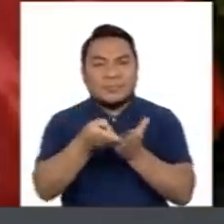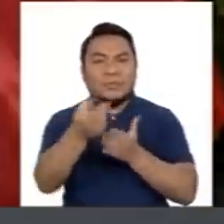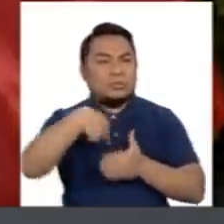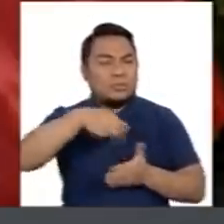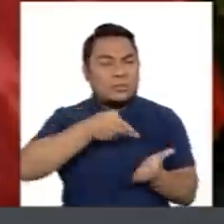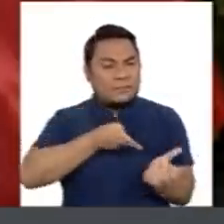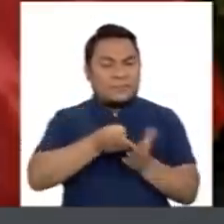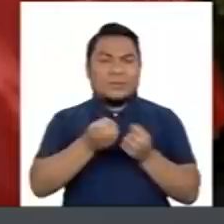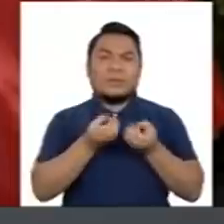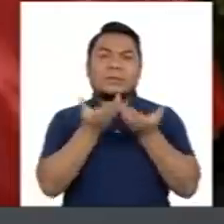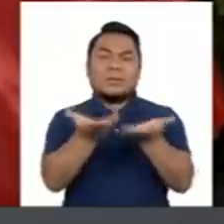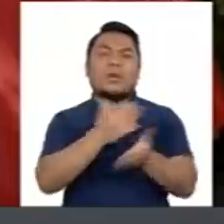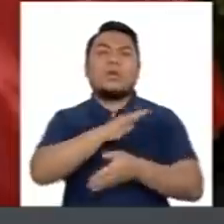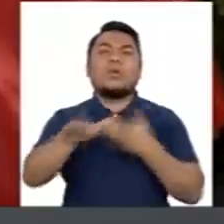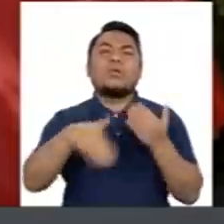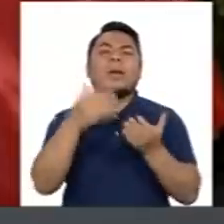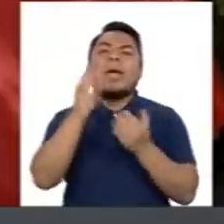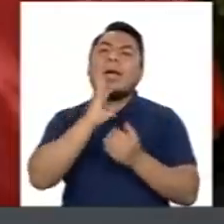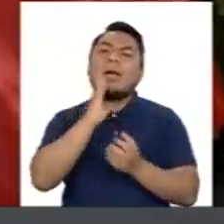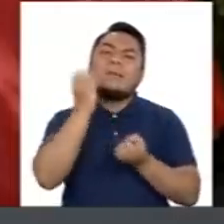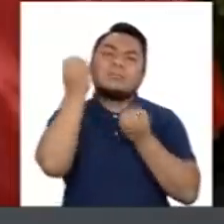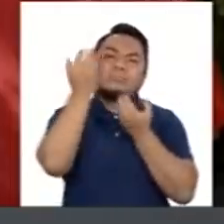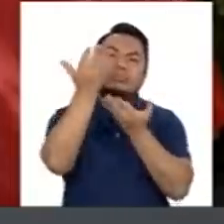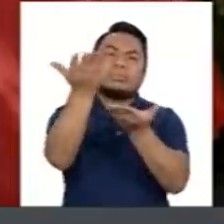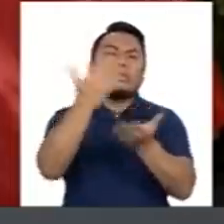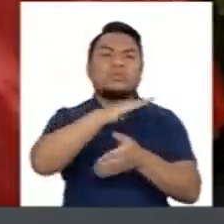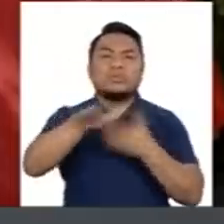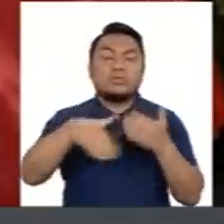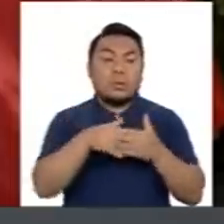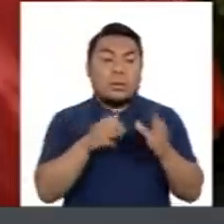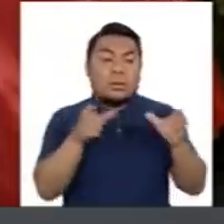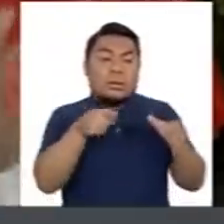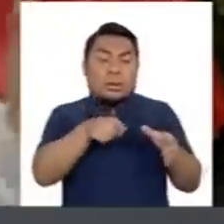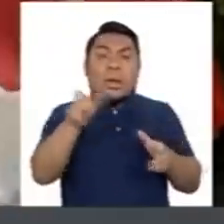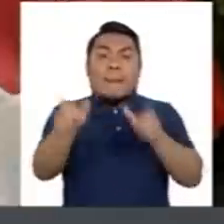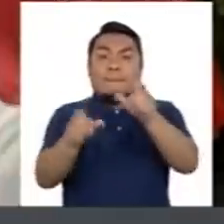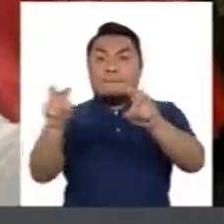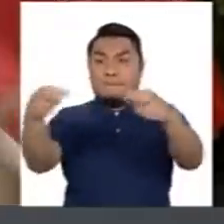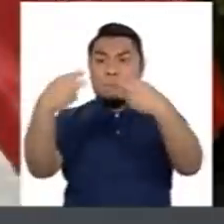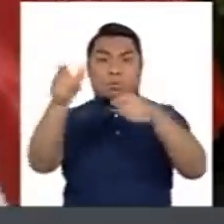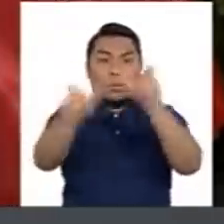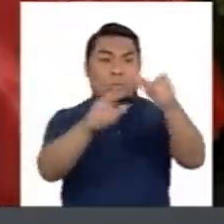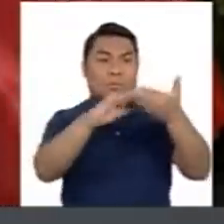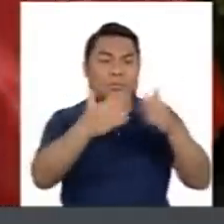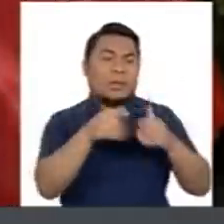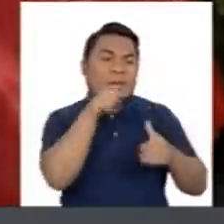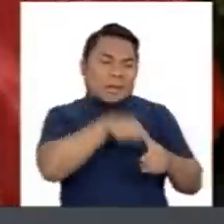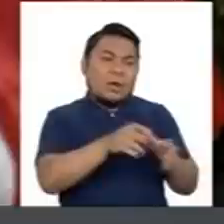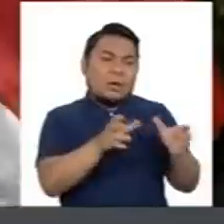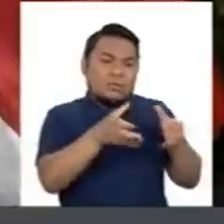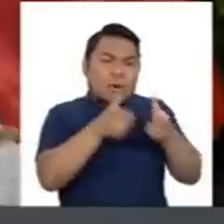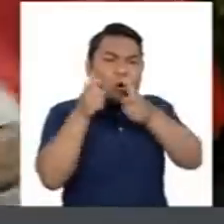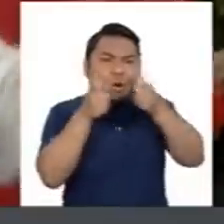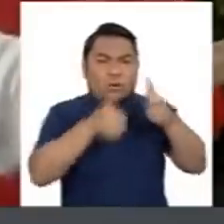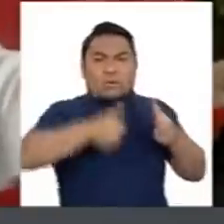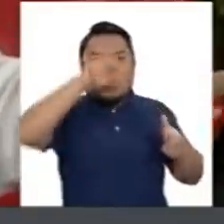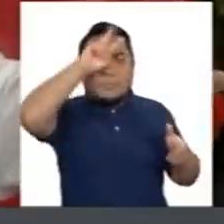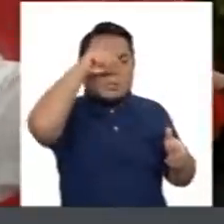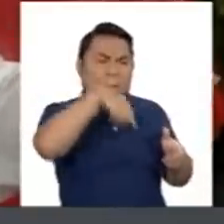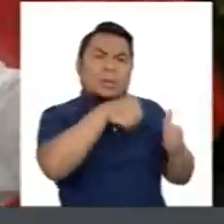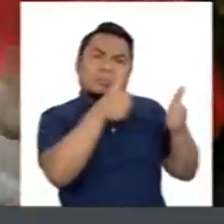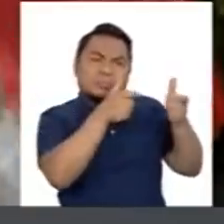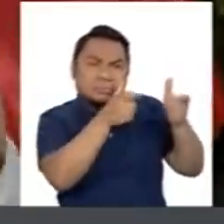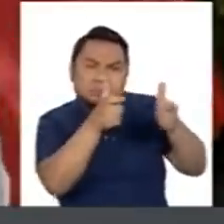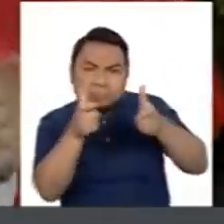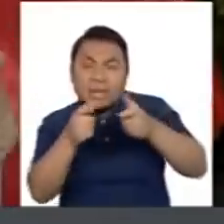significa que cada una de tus decisiones tiene que ser auditada por el pueblo, más que por la Contraloría, más por el Ministerio Público, que ese es su rol